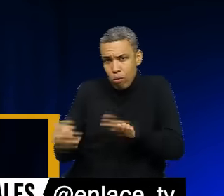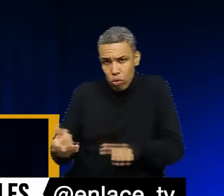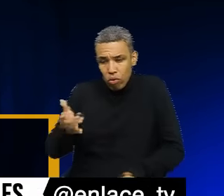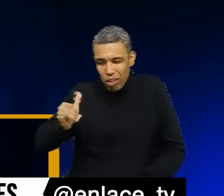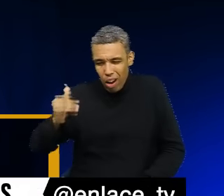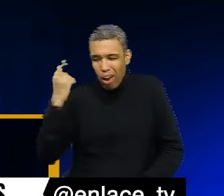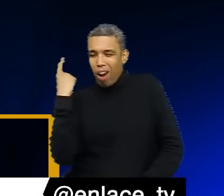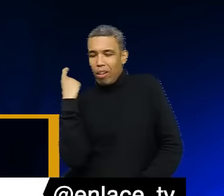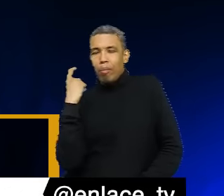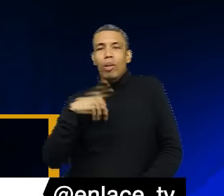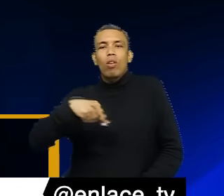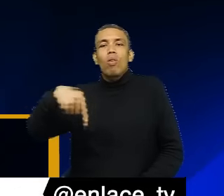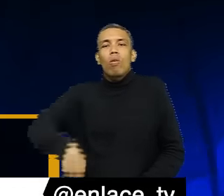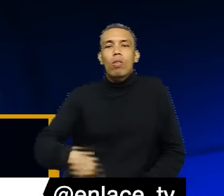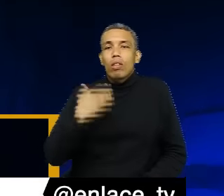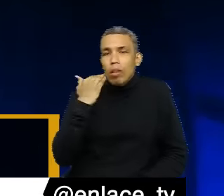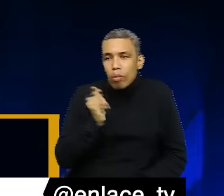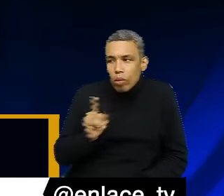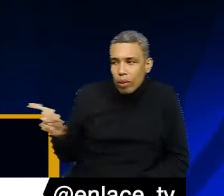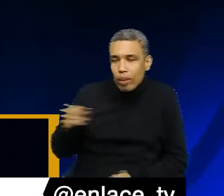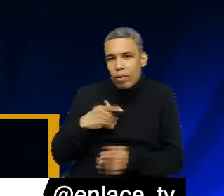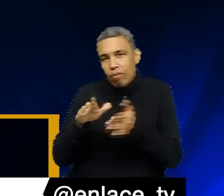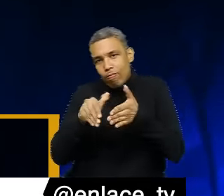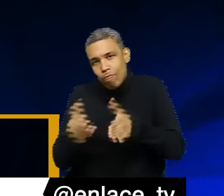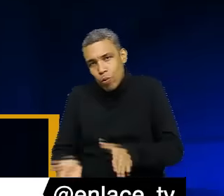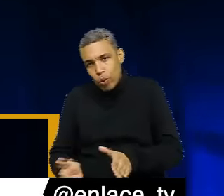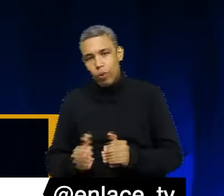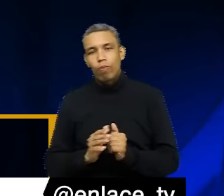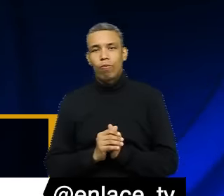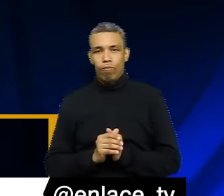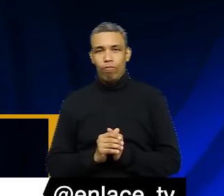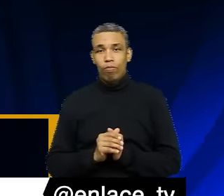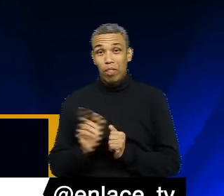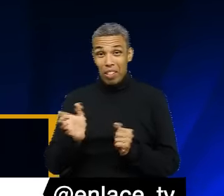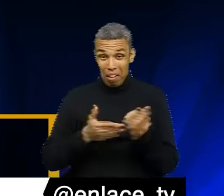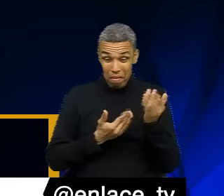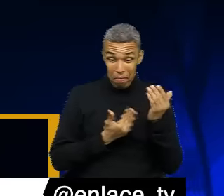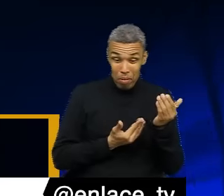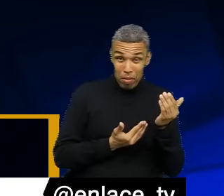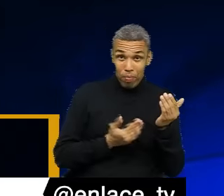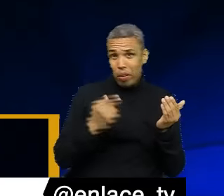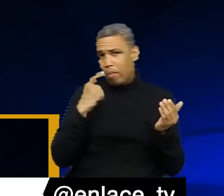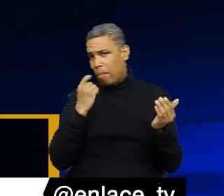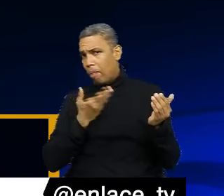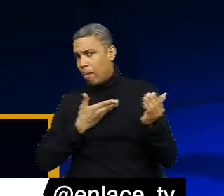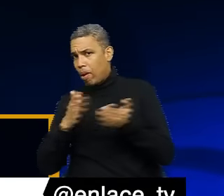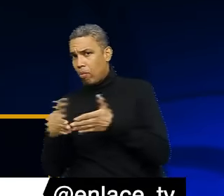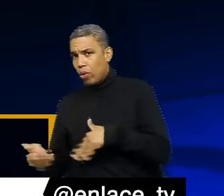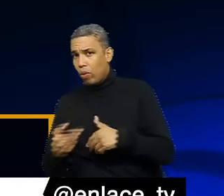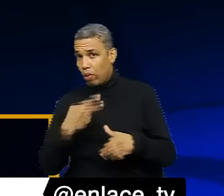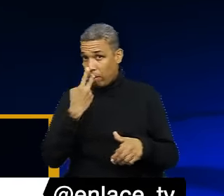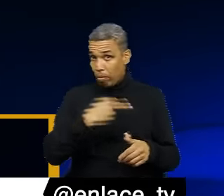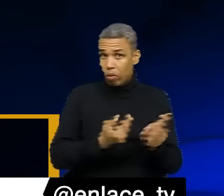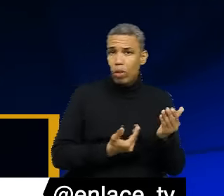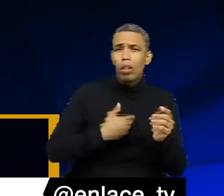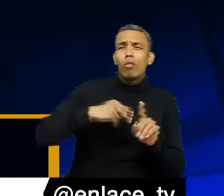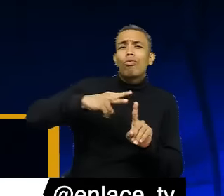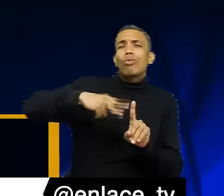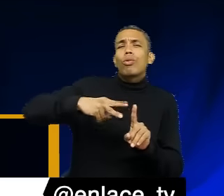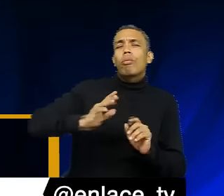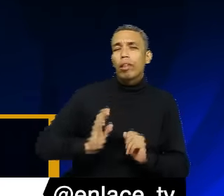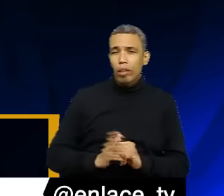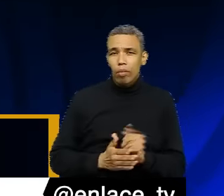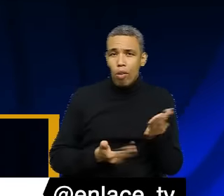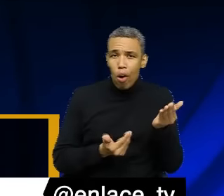del Hospital Universitario de Santander, se recupera a esta hora el bebé de esta pareja de tan solo 2 meses de nacido, fruto de esta unión